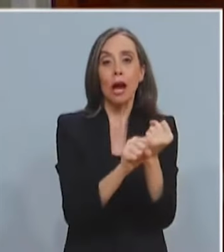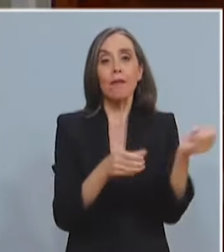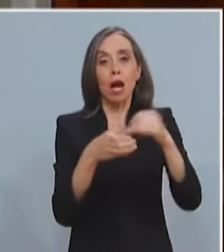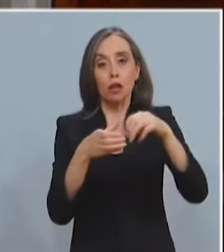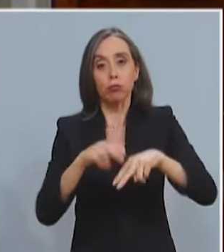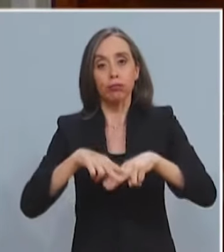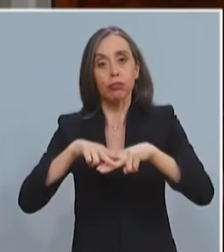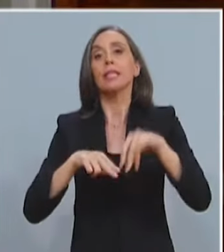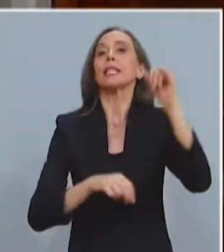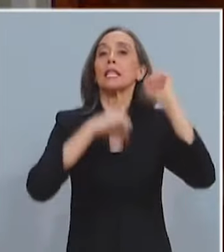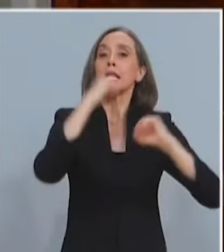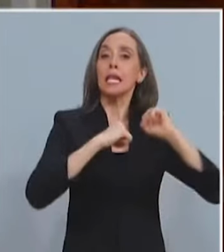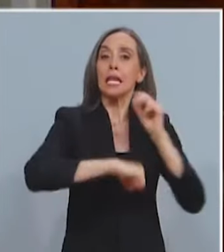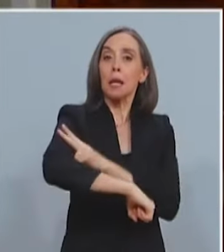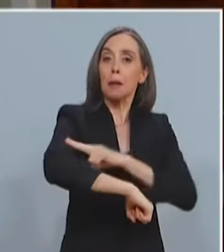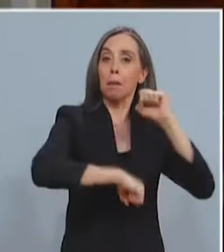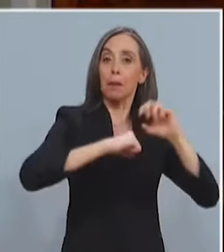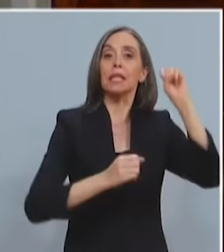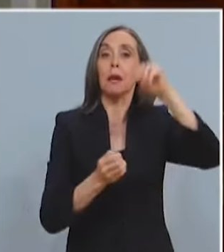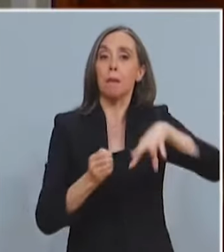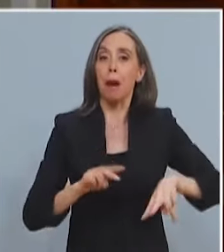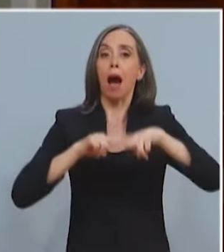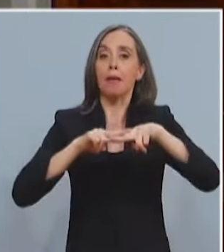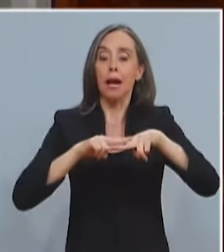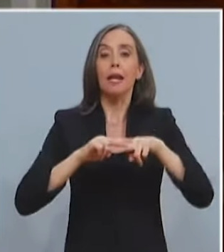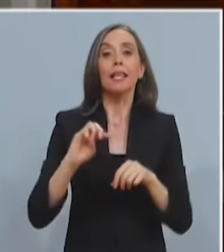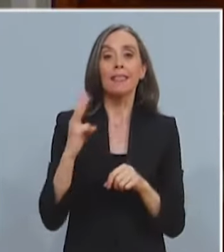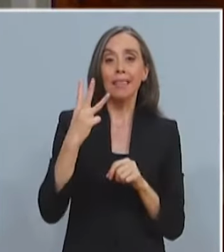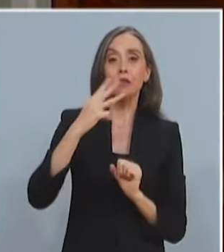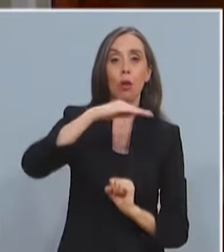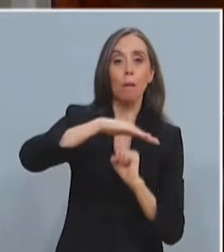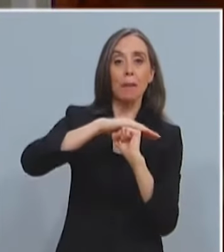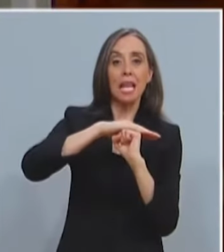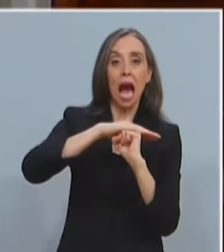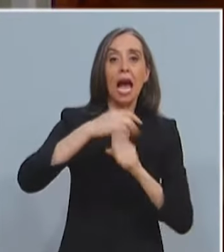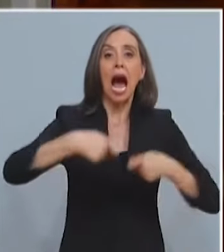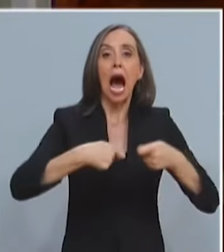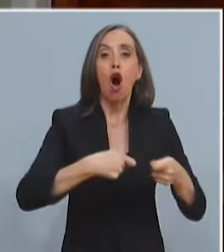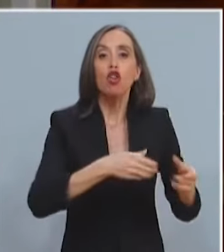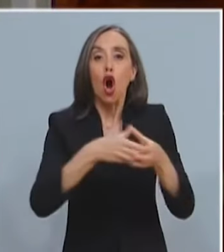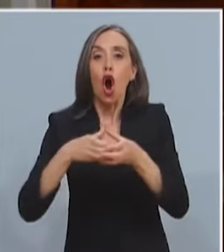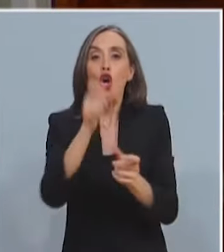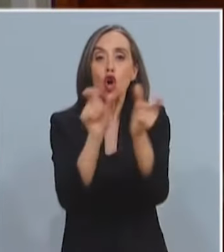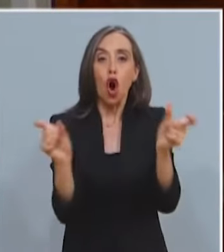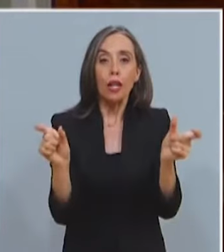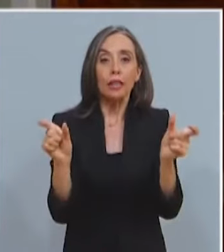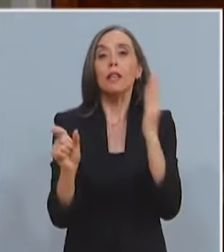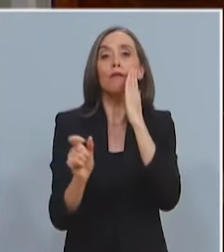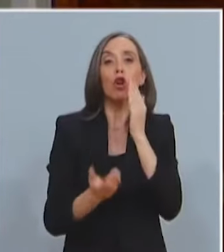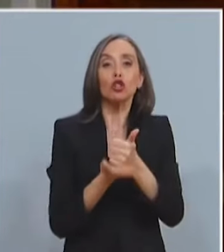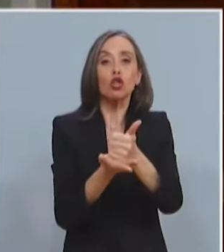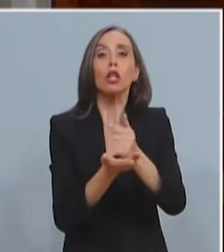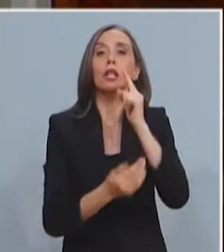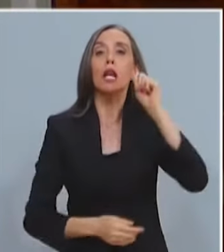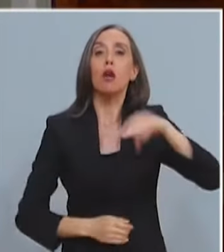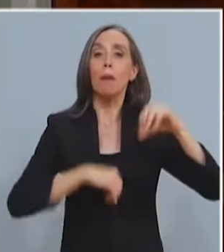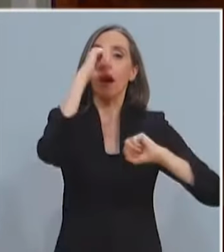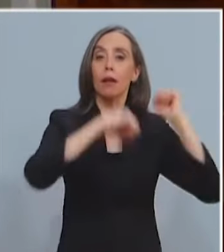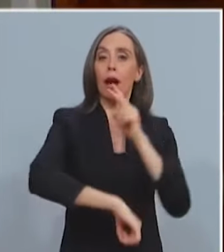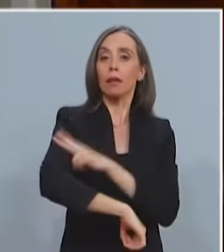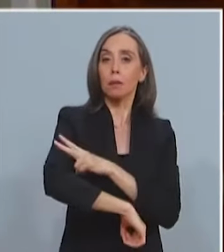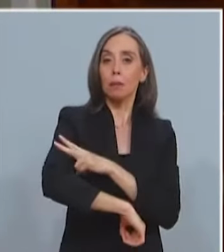los empleadores y tercero el pilar del ahorro colectivo y solidario financiado por los empleadores y